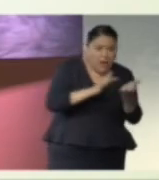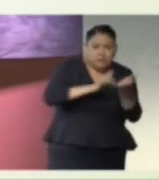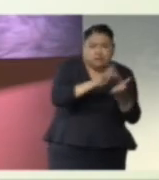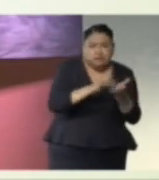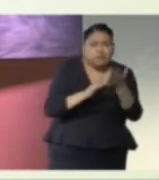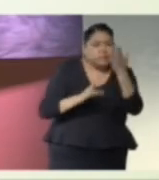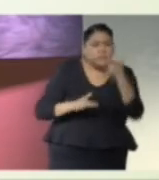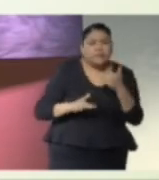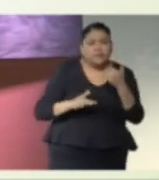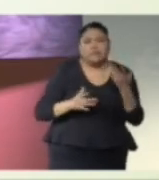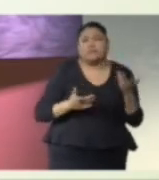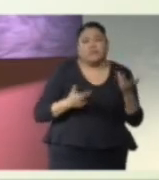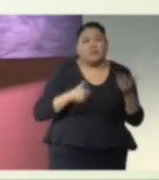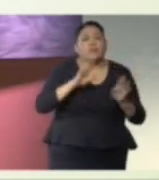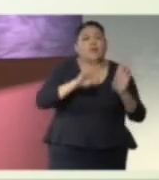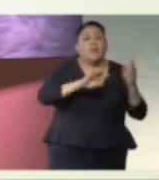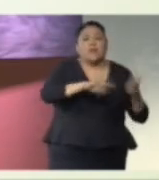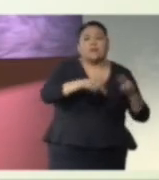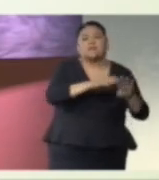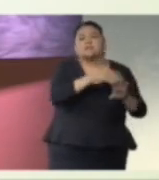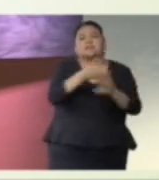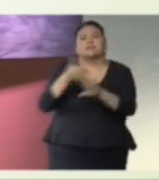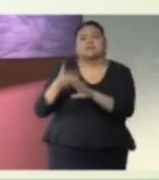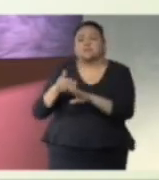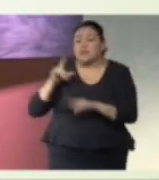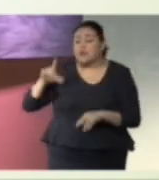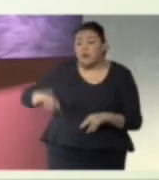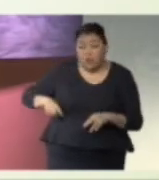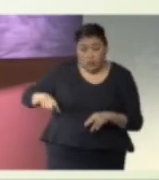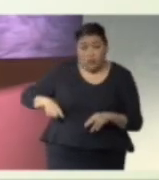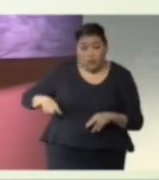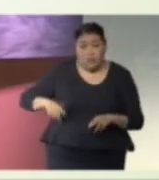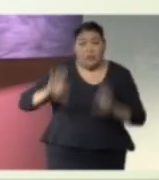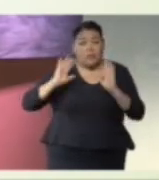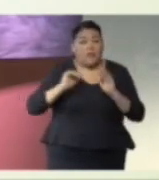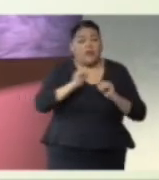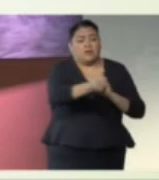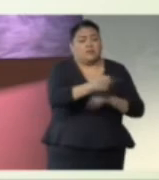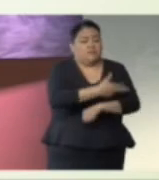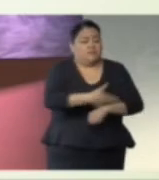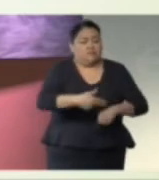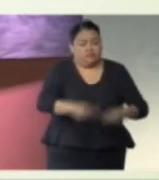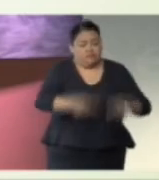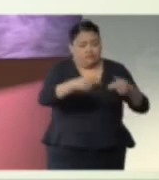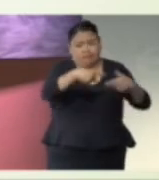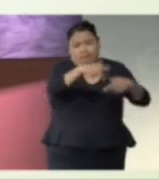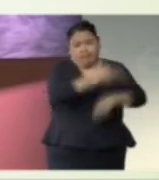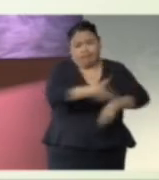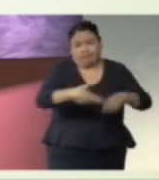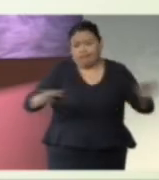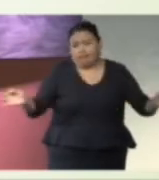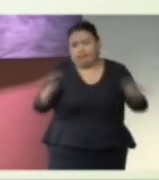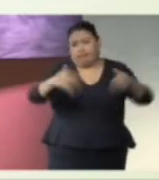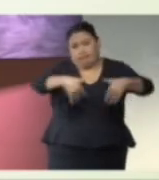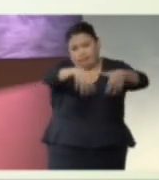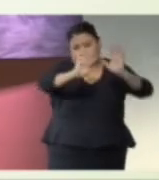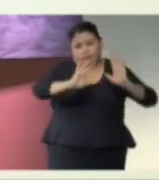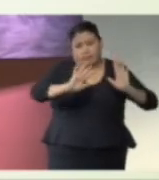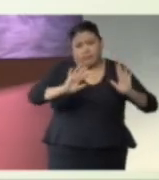modelo neoliberal precisamente, en donde el Estado ya deja de intervenir en muchas de esas decisiones que son las que